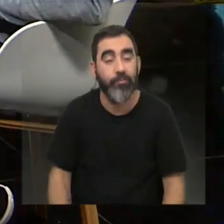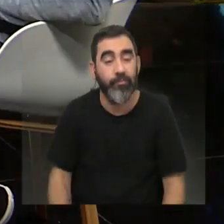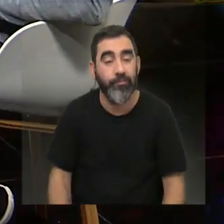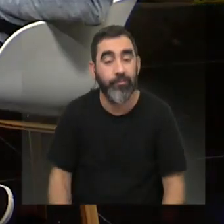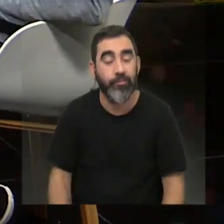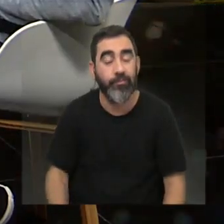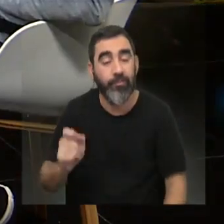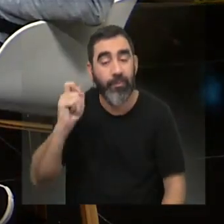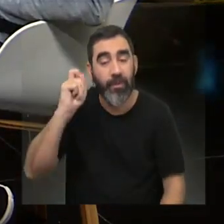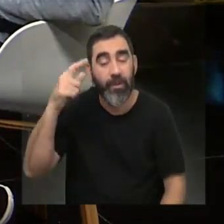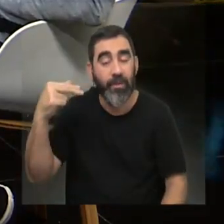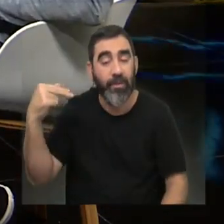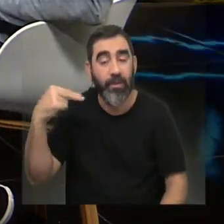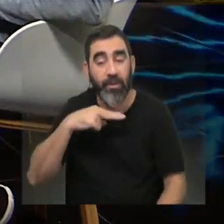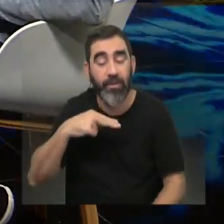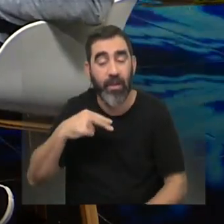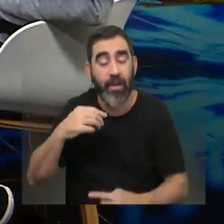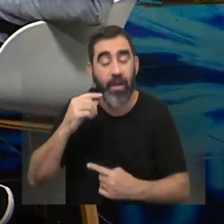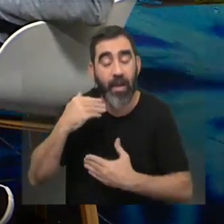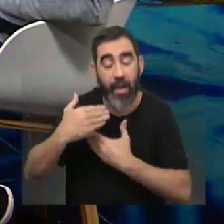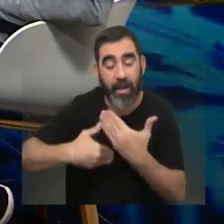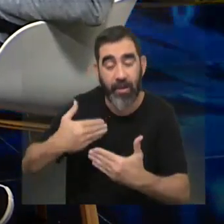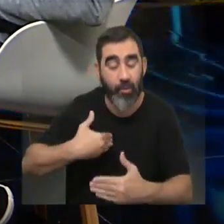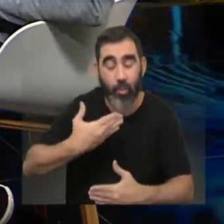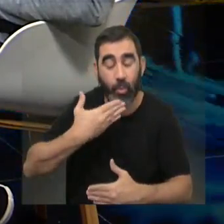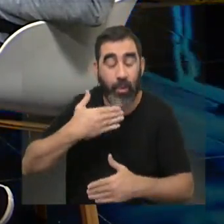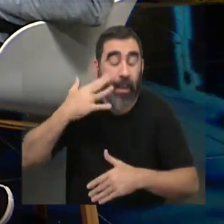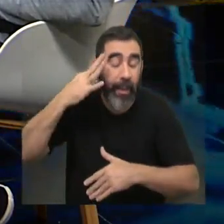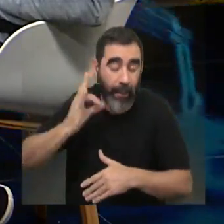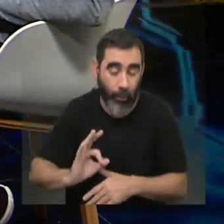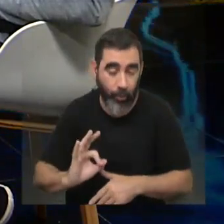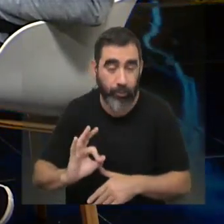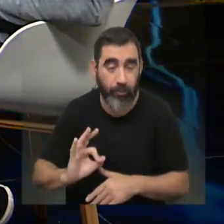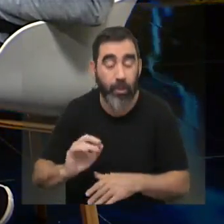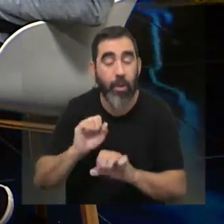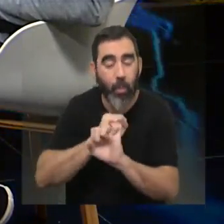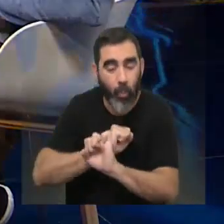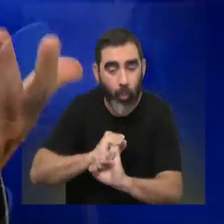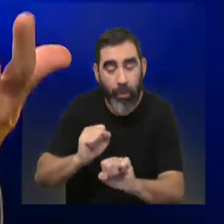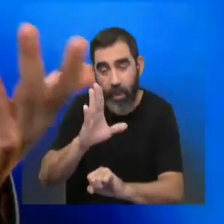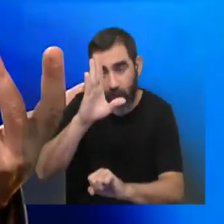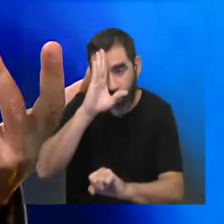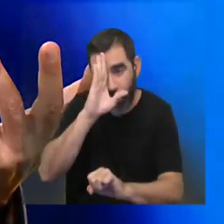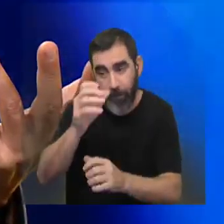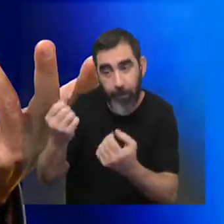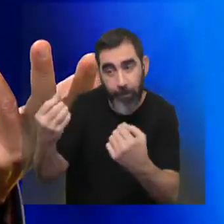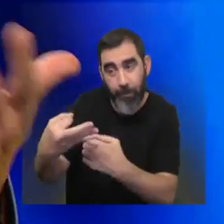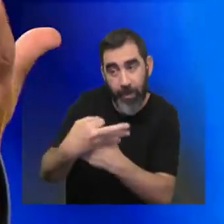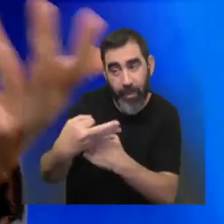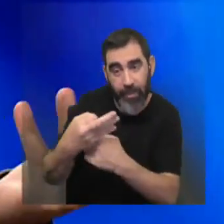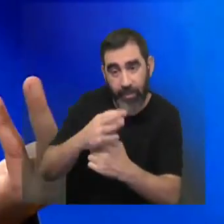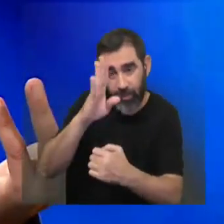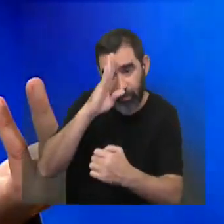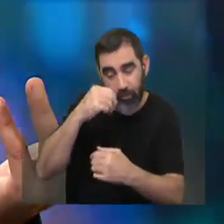es la inteligencia artificial generativa, ¿no? Que, si yo no entiendo mal, es la que tiene la capacidad de aprender, de ser entrenada y después